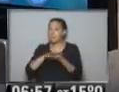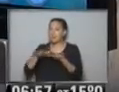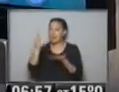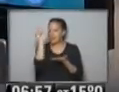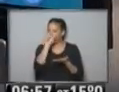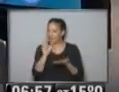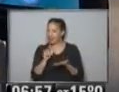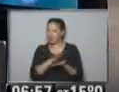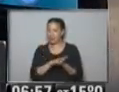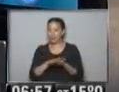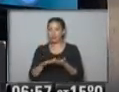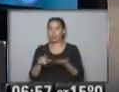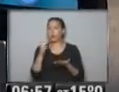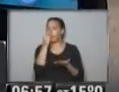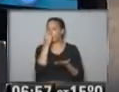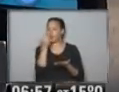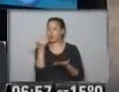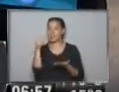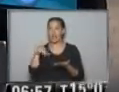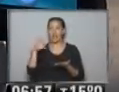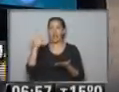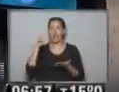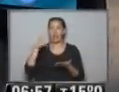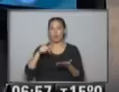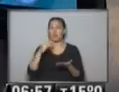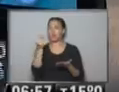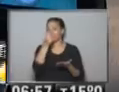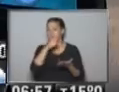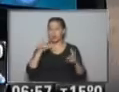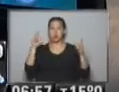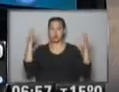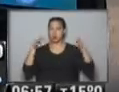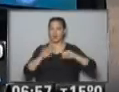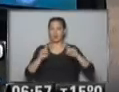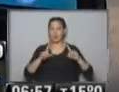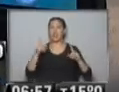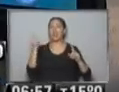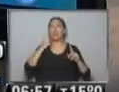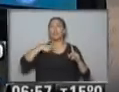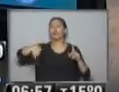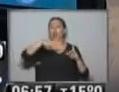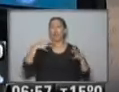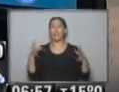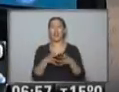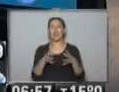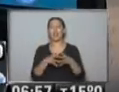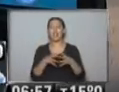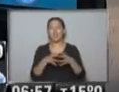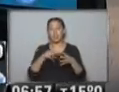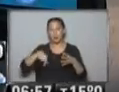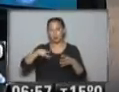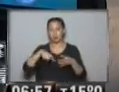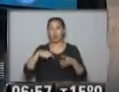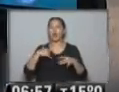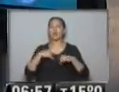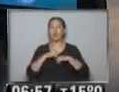Cari. Limpitos los 26 grados para hoy, el fin de semana sin lluvia. Karina y todo, todo el equipo de la producción.